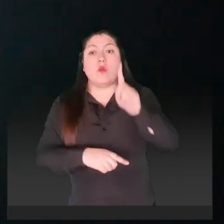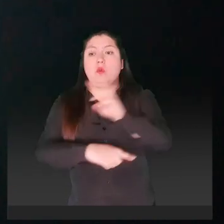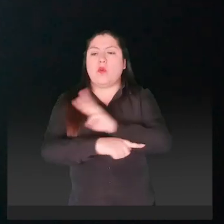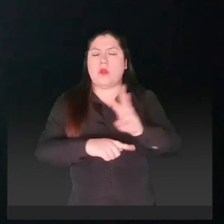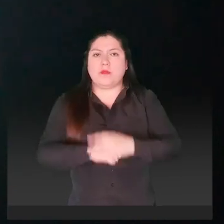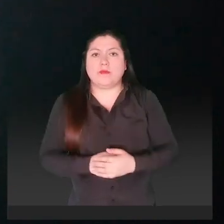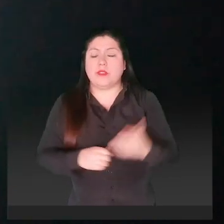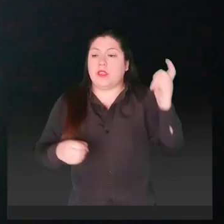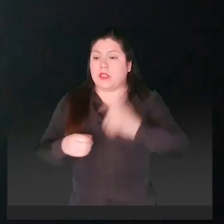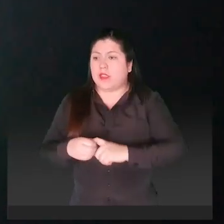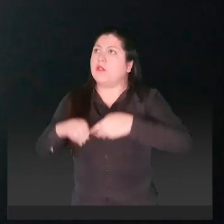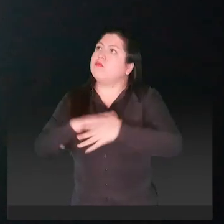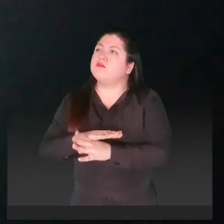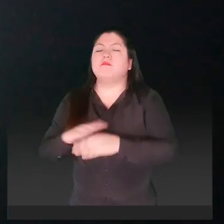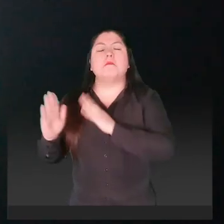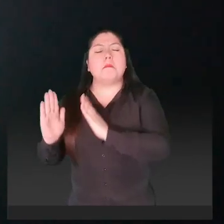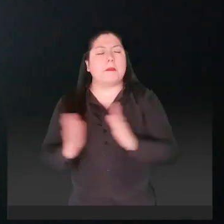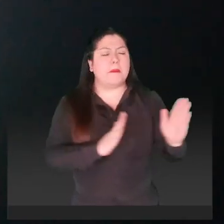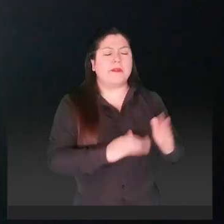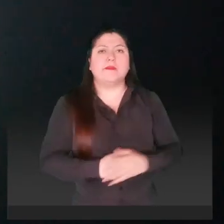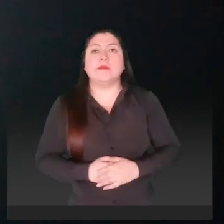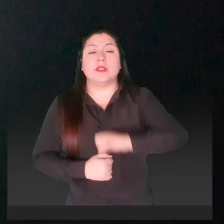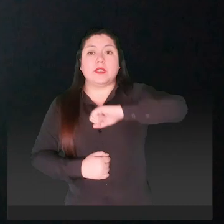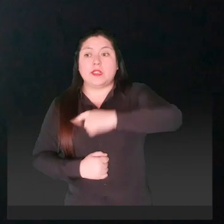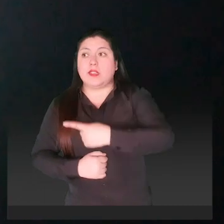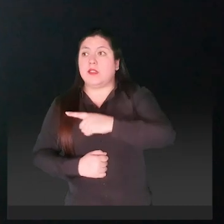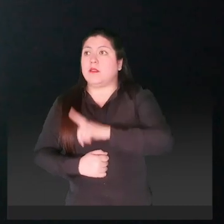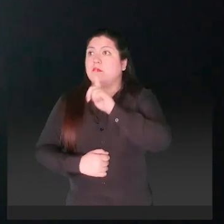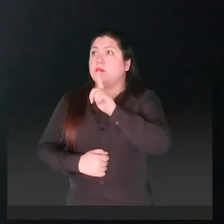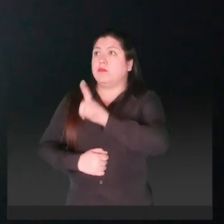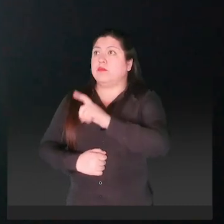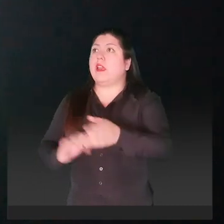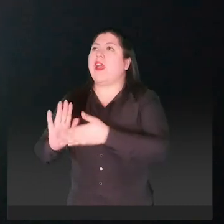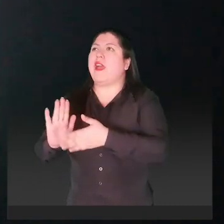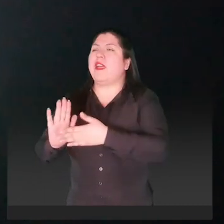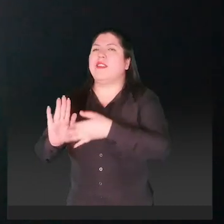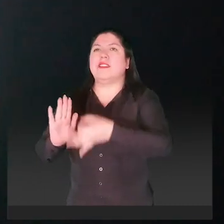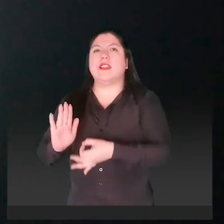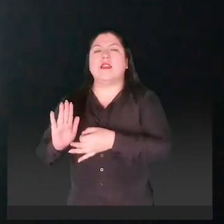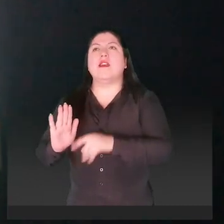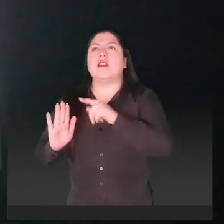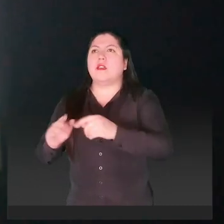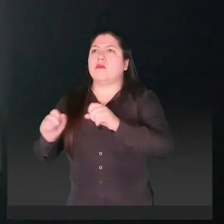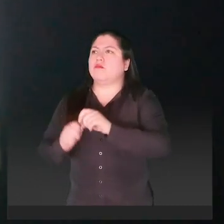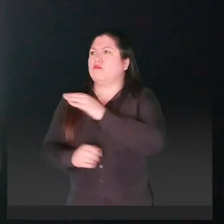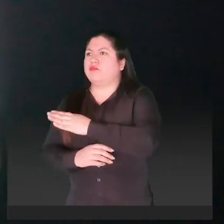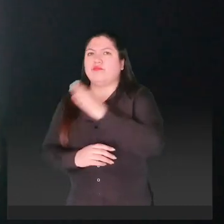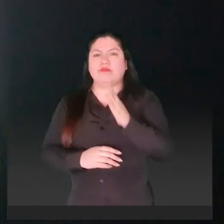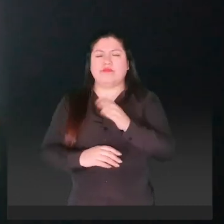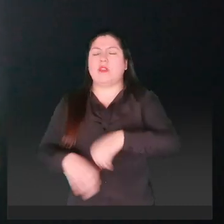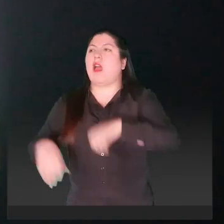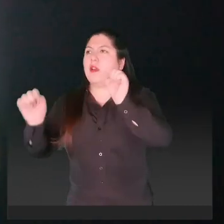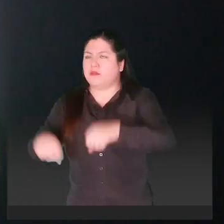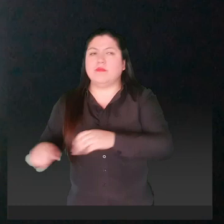un solo lugar. Regístrate, ingresa y sigue los siguientes pasos. 1. Selecciona el nivel de garantía 2, que tiene doble